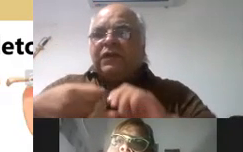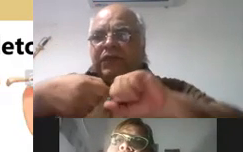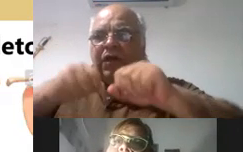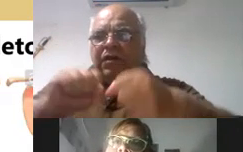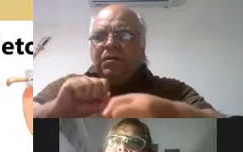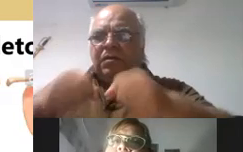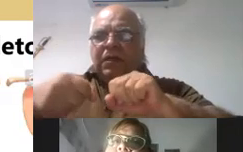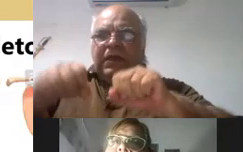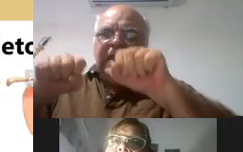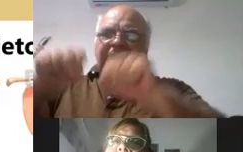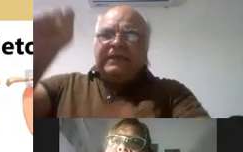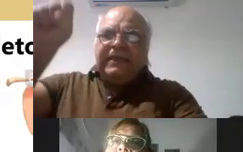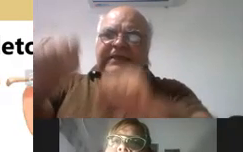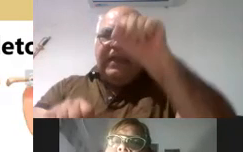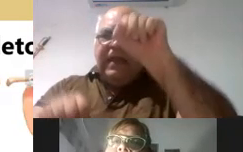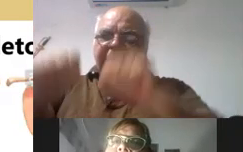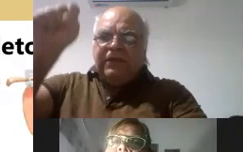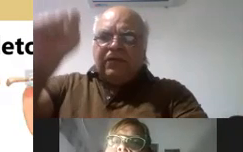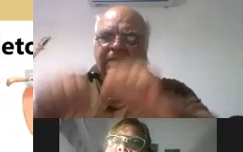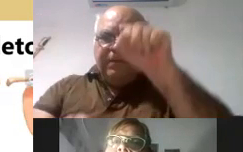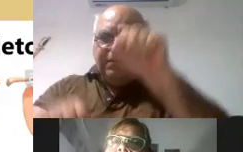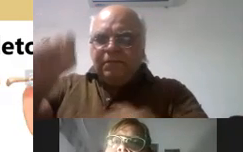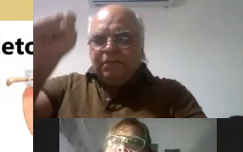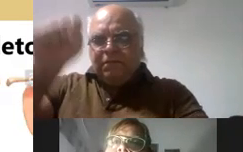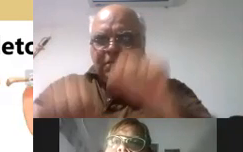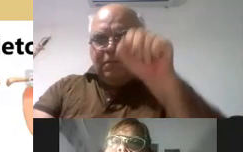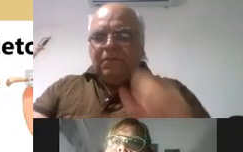la torsión y el cizallamiento.